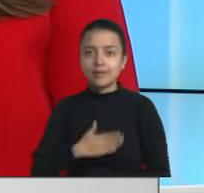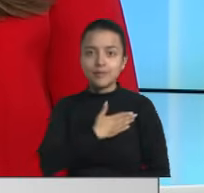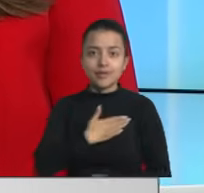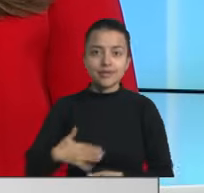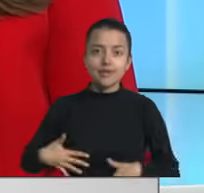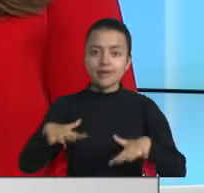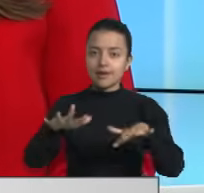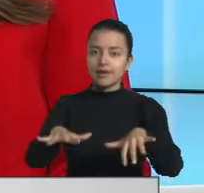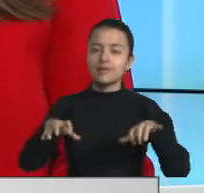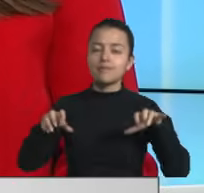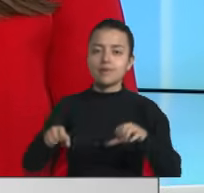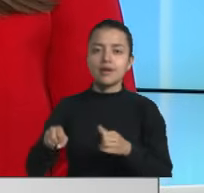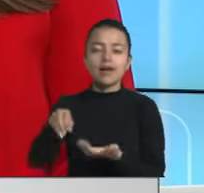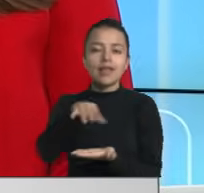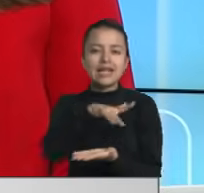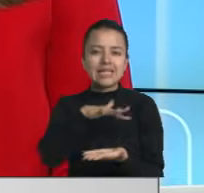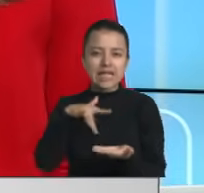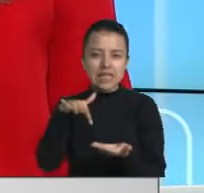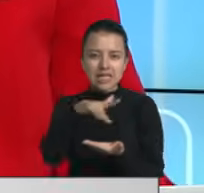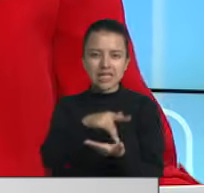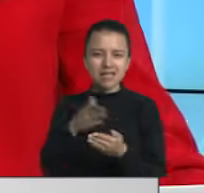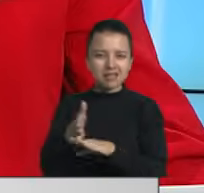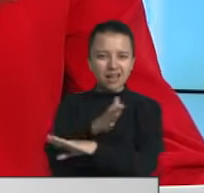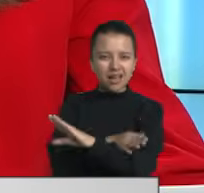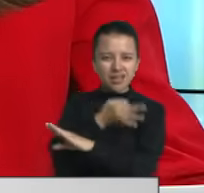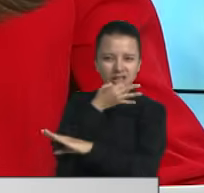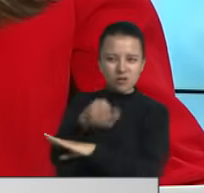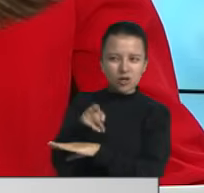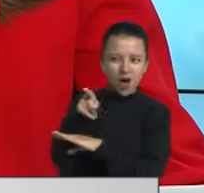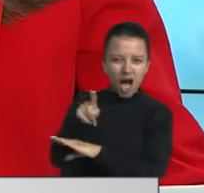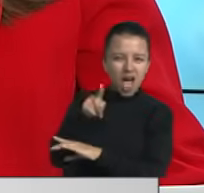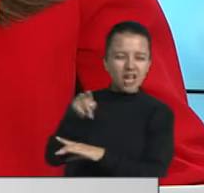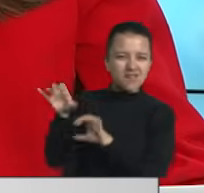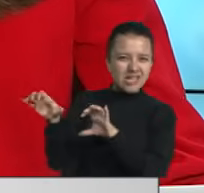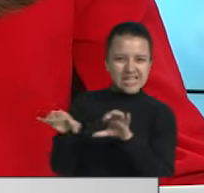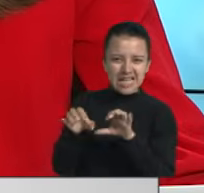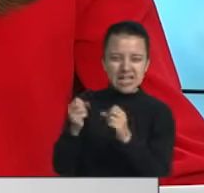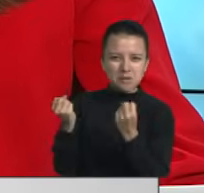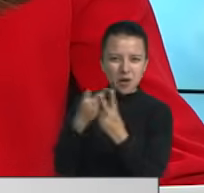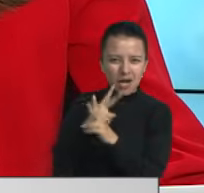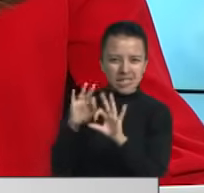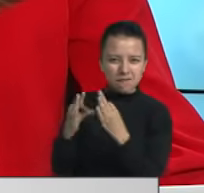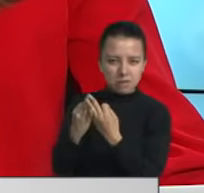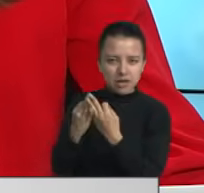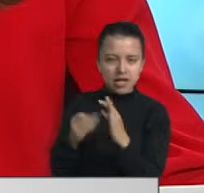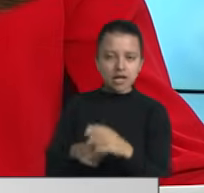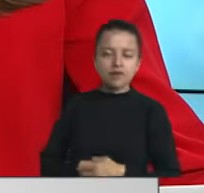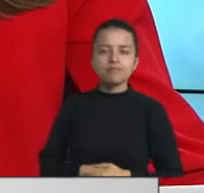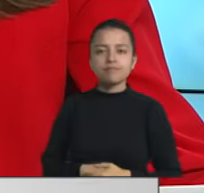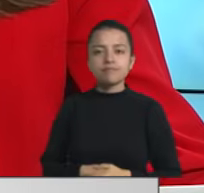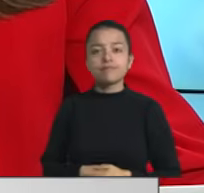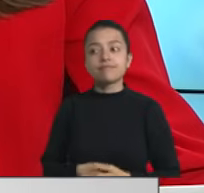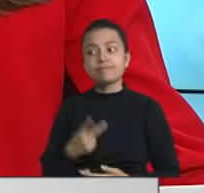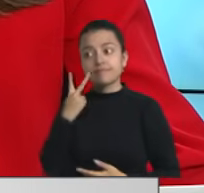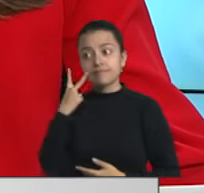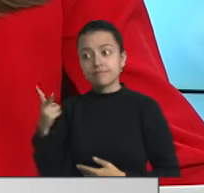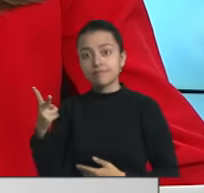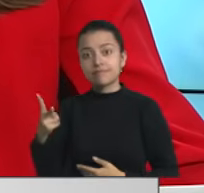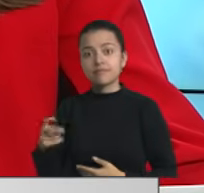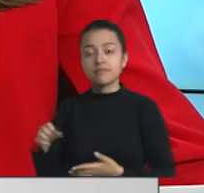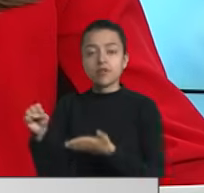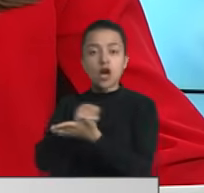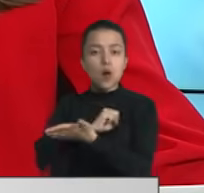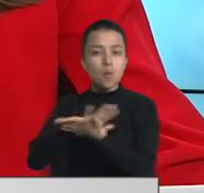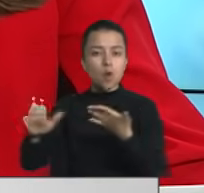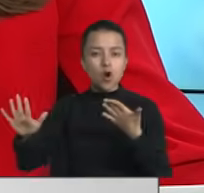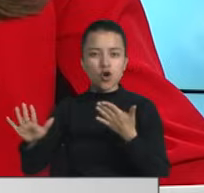de Santander, acusado de violencia intrafamiliar, está en el ojo del huracán. Borró sus estados la carta de renuncia pública al